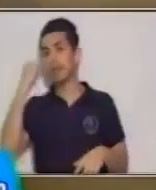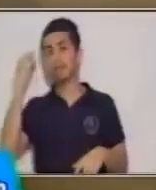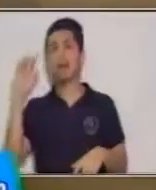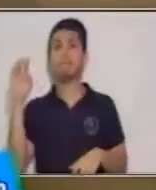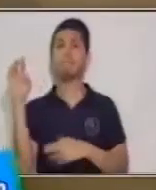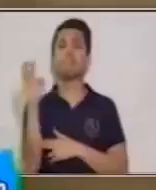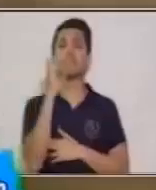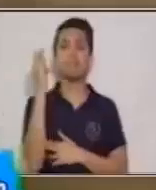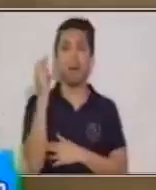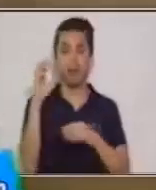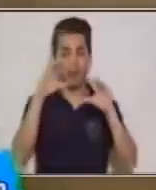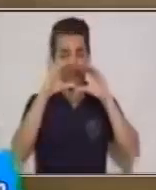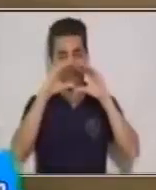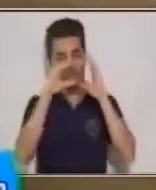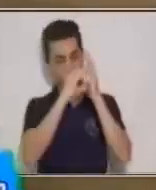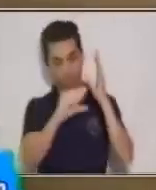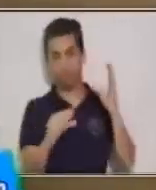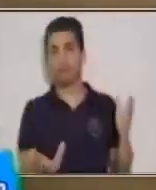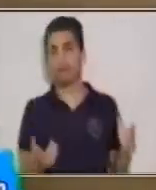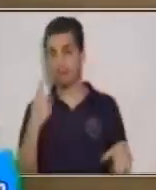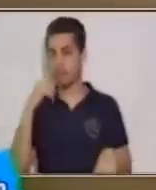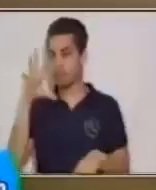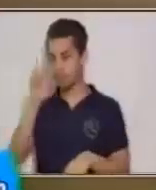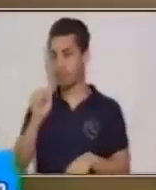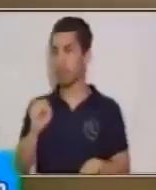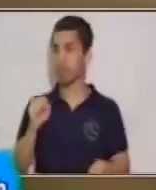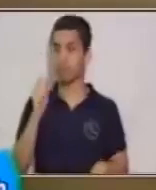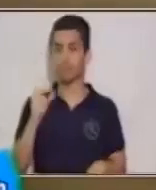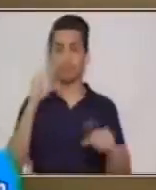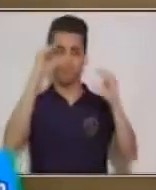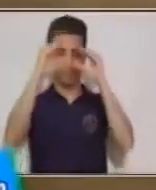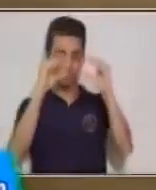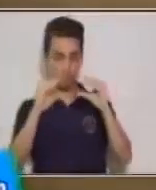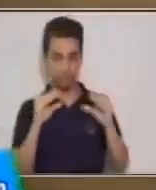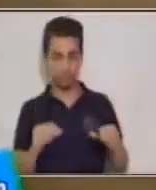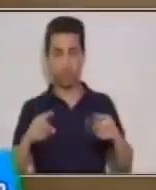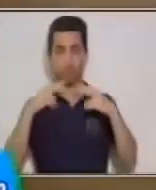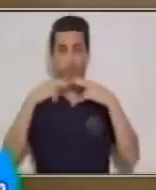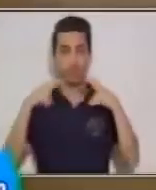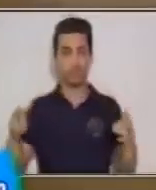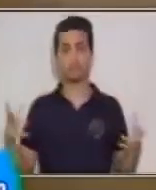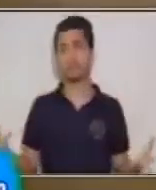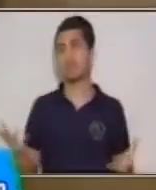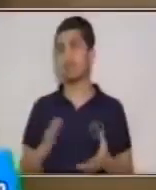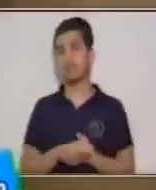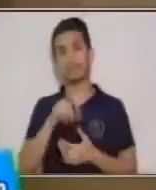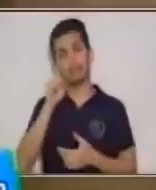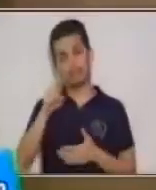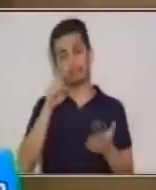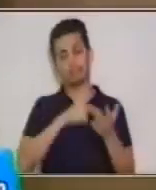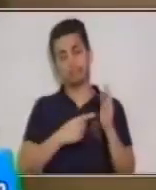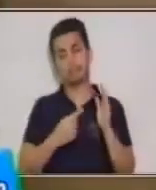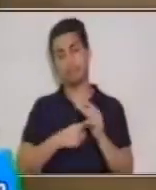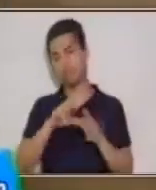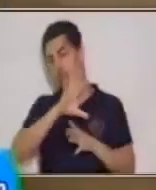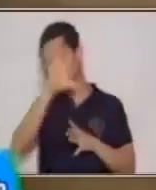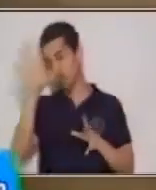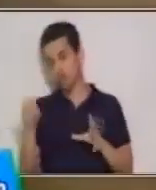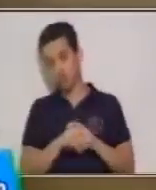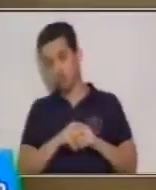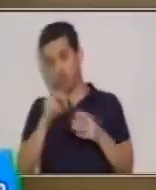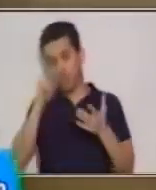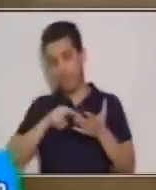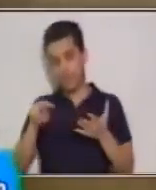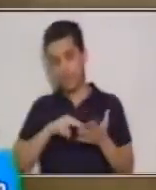texto. Muy bien, identificar las partes de una noticia significa que todo este tipo de